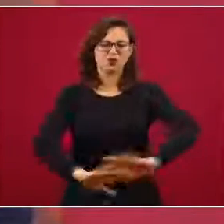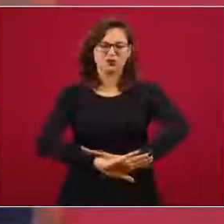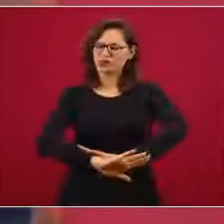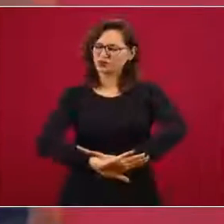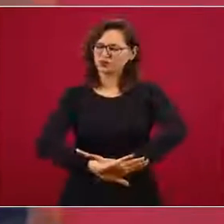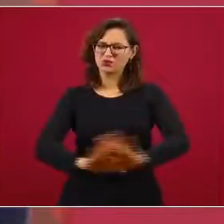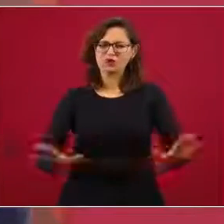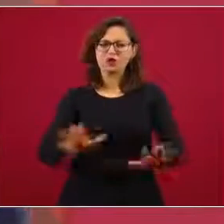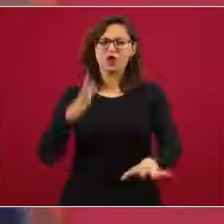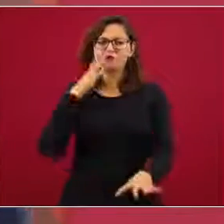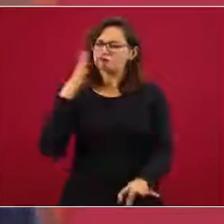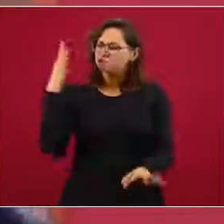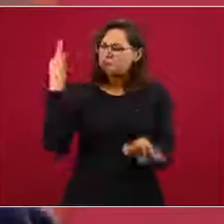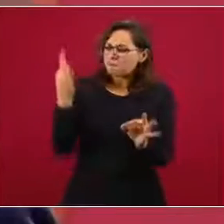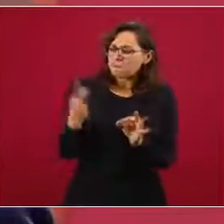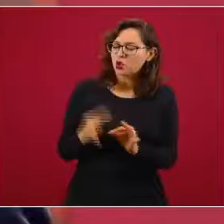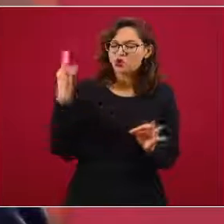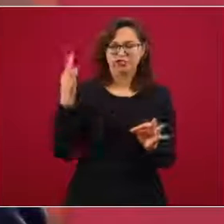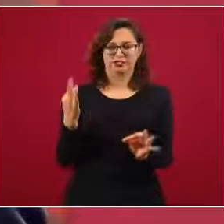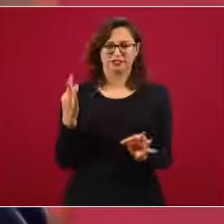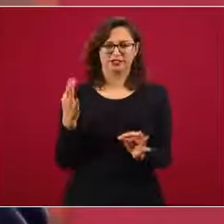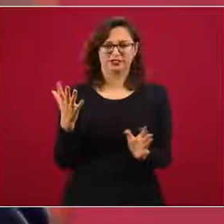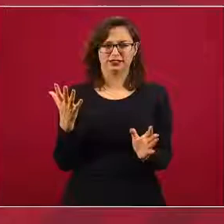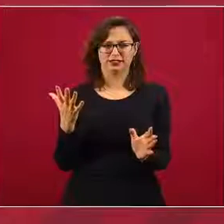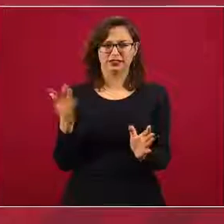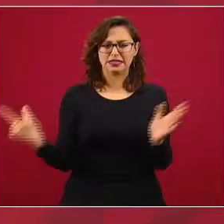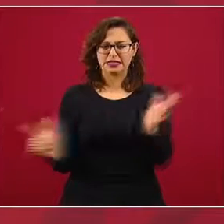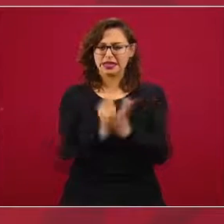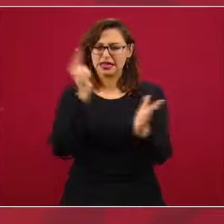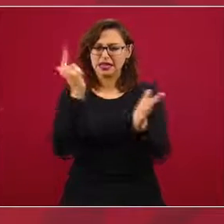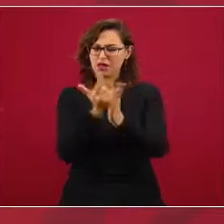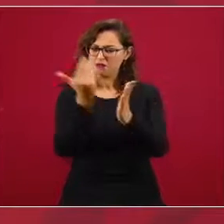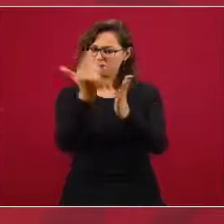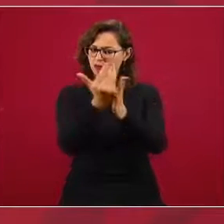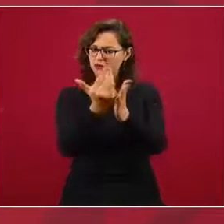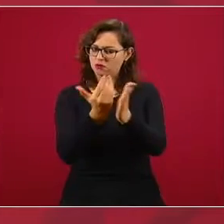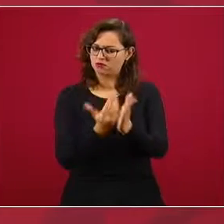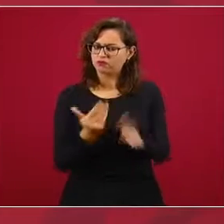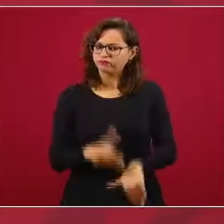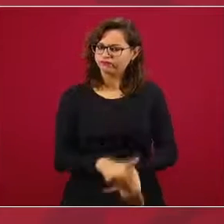todo de conformidad con la ley.